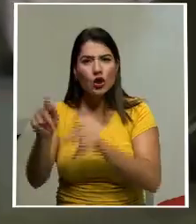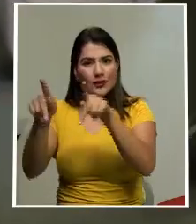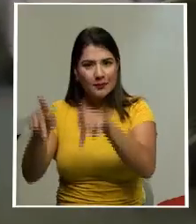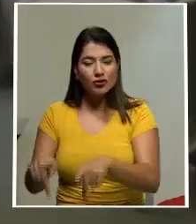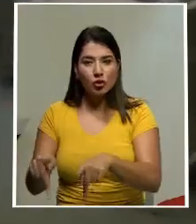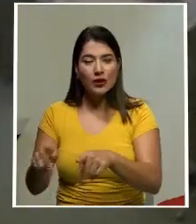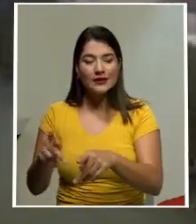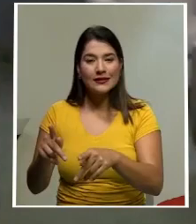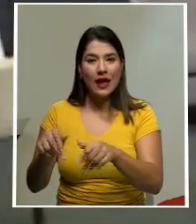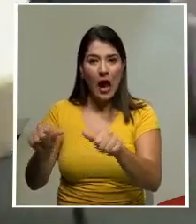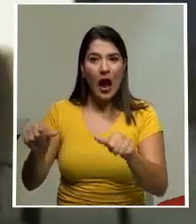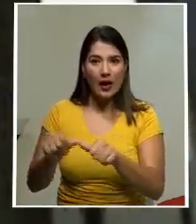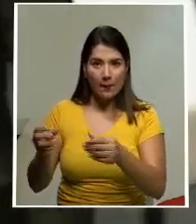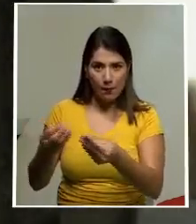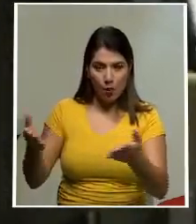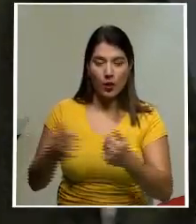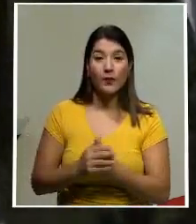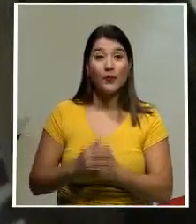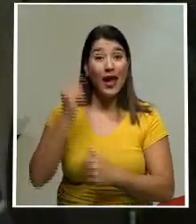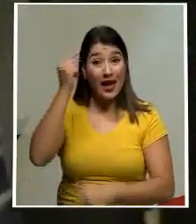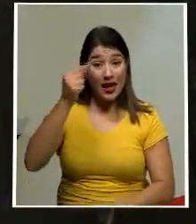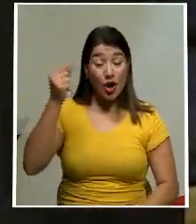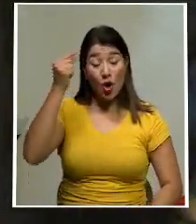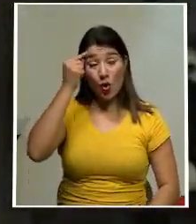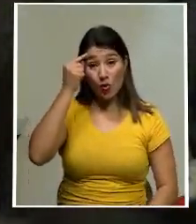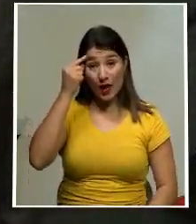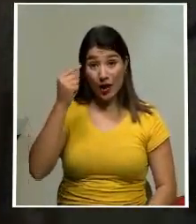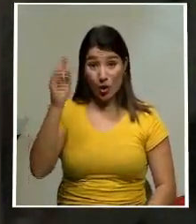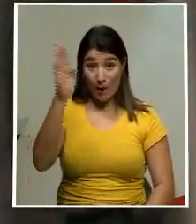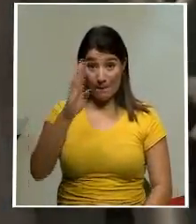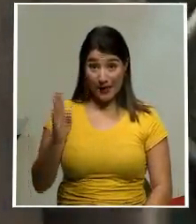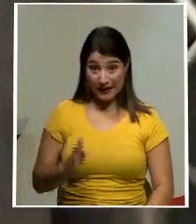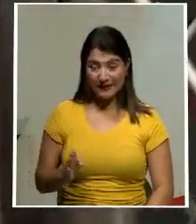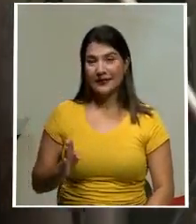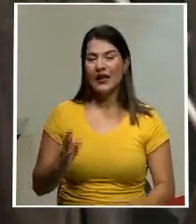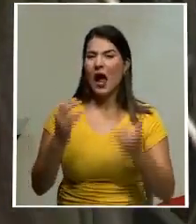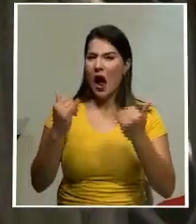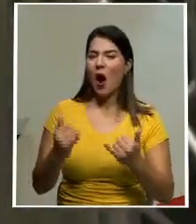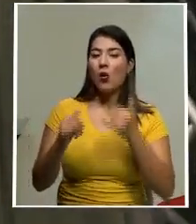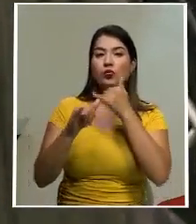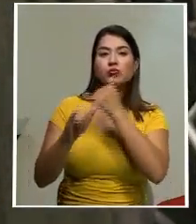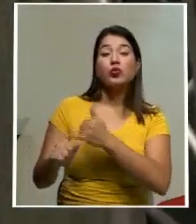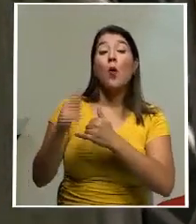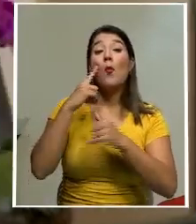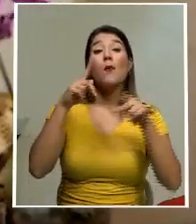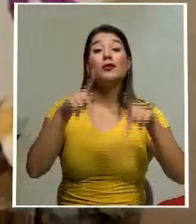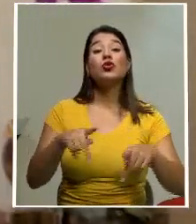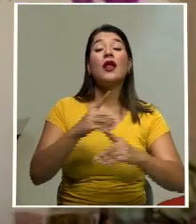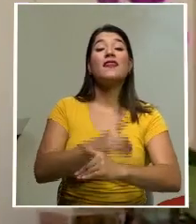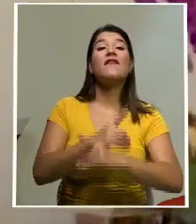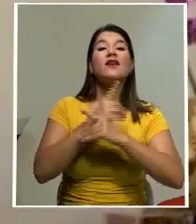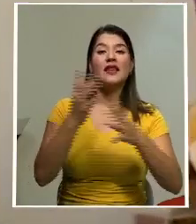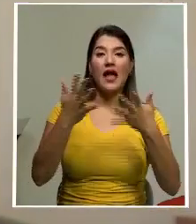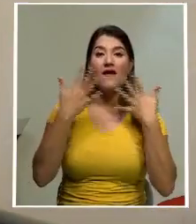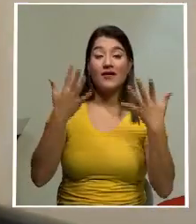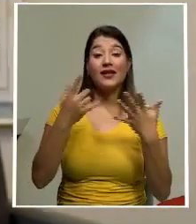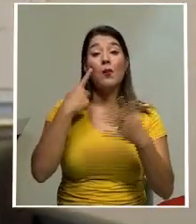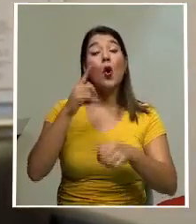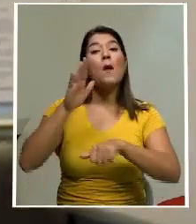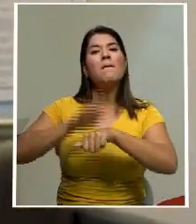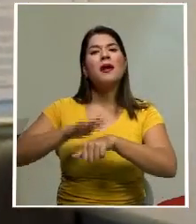ambiental IBAMA. El gobierno del presidente Jair Bolsonaro es acusado por los defensores del medio ambiente de haber favorecido el repunte de